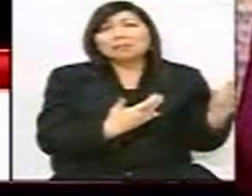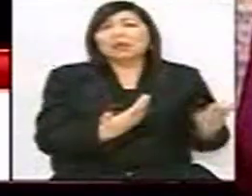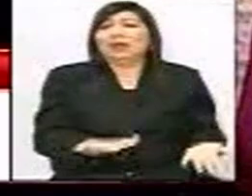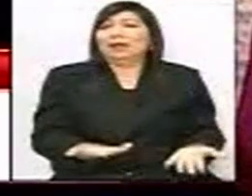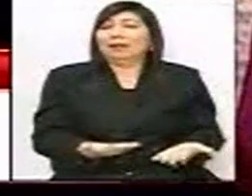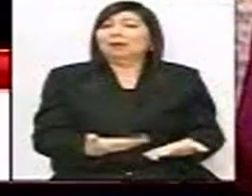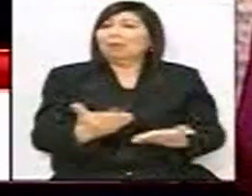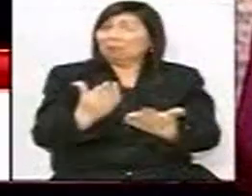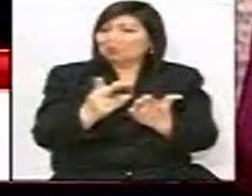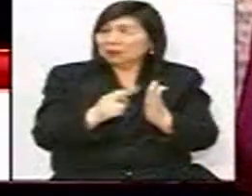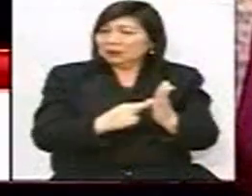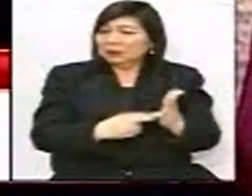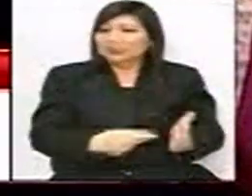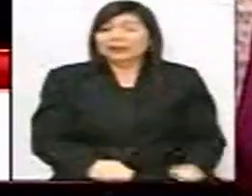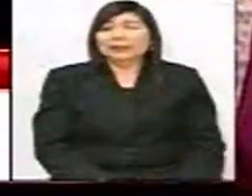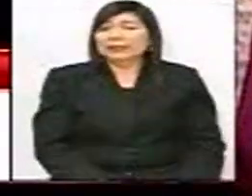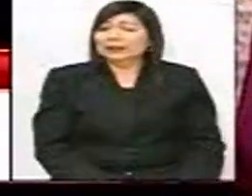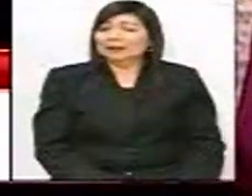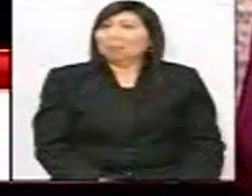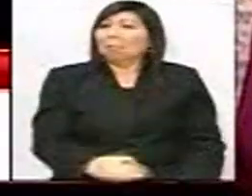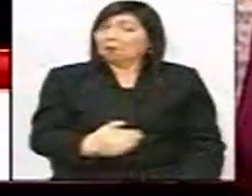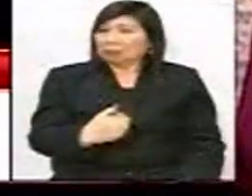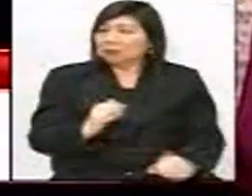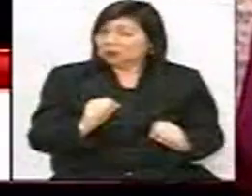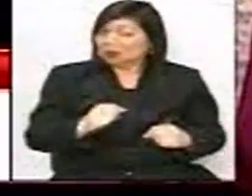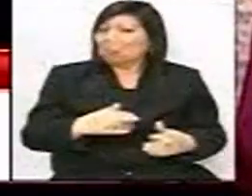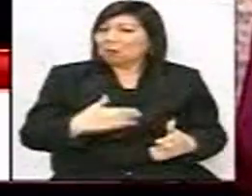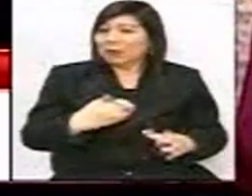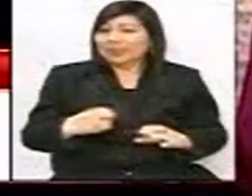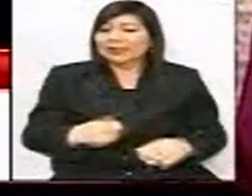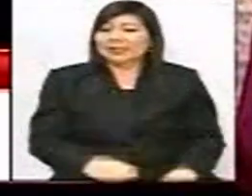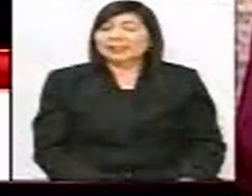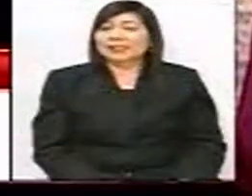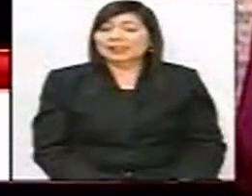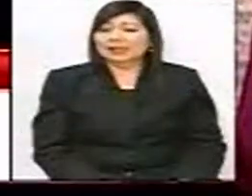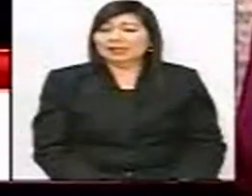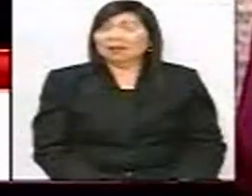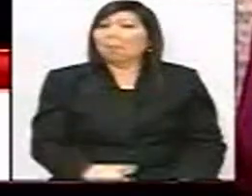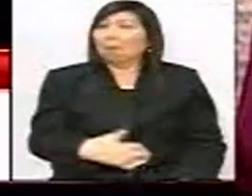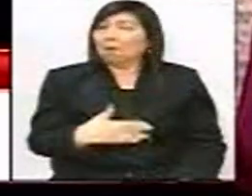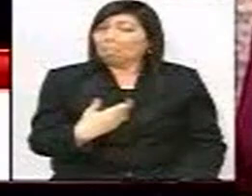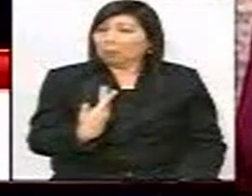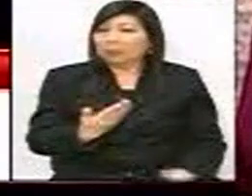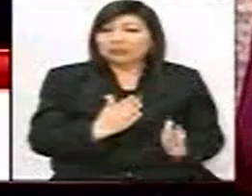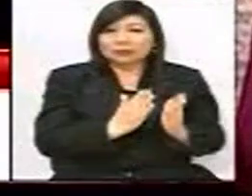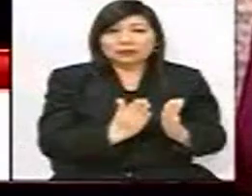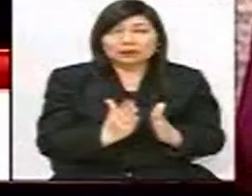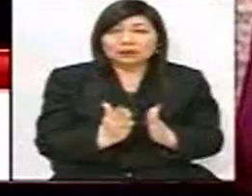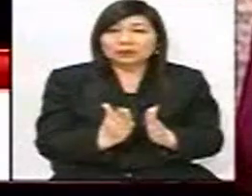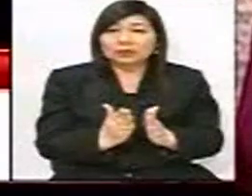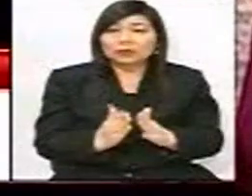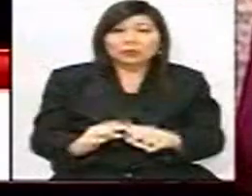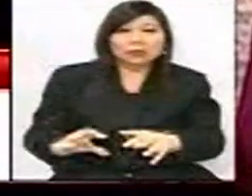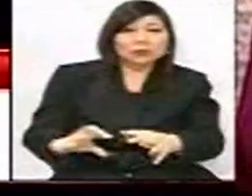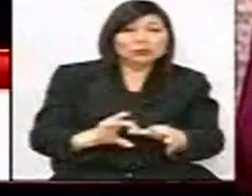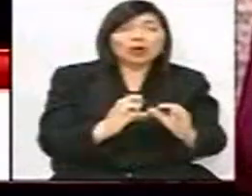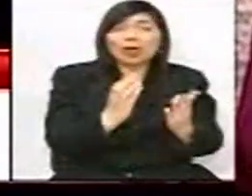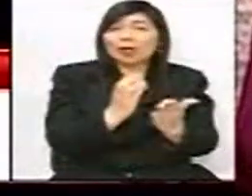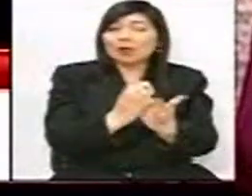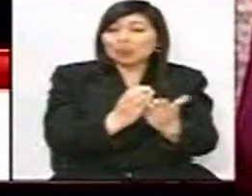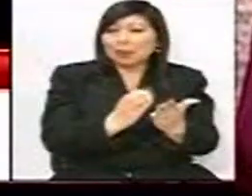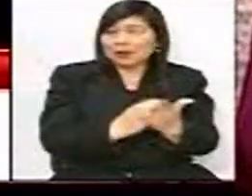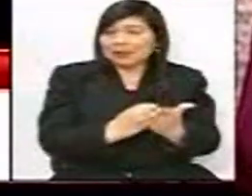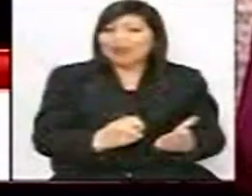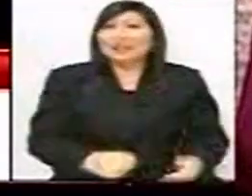las resoluciones arbitrales. ¿Se puede hacer? Sí, señor. Se puede hacer la terminación unilateral del